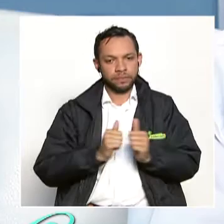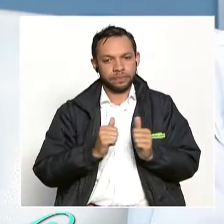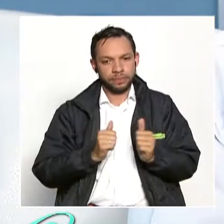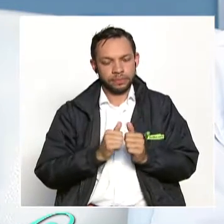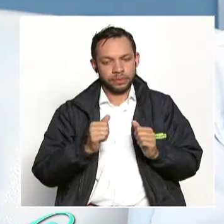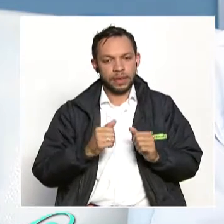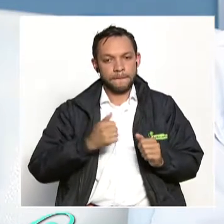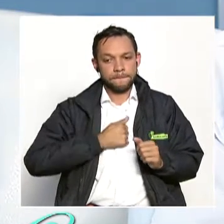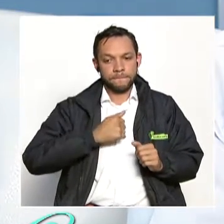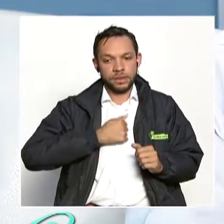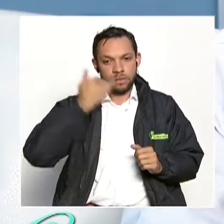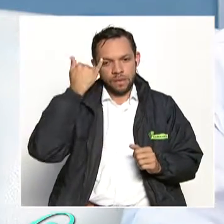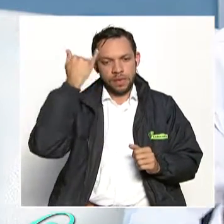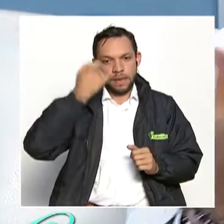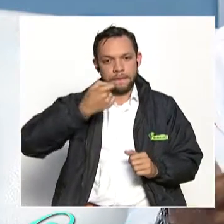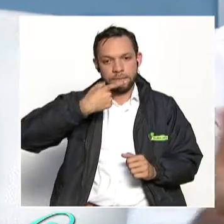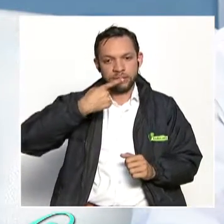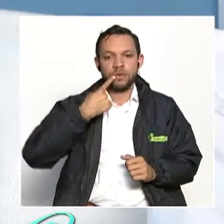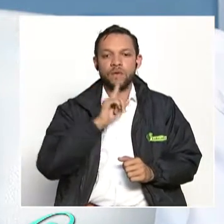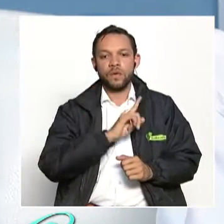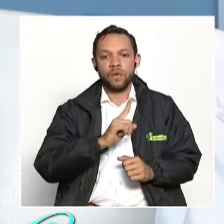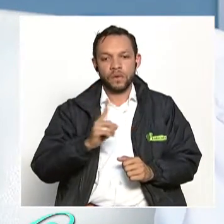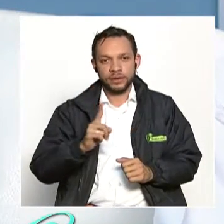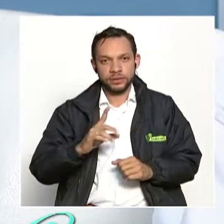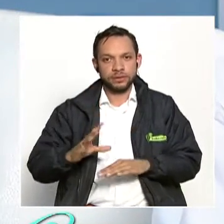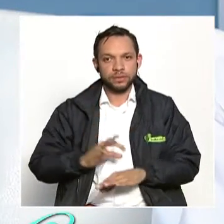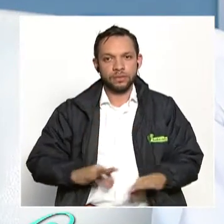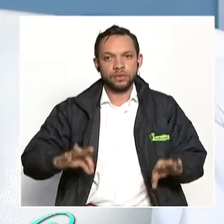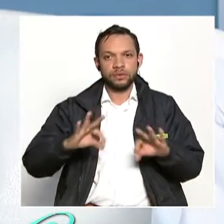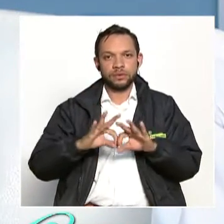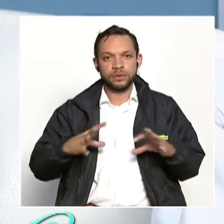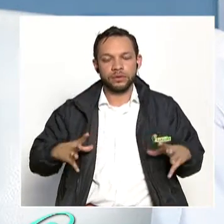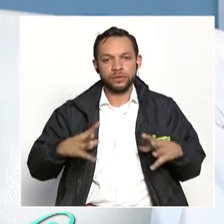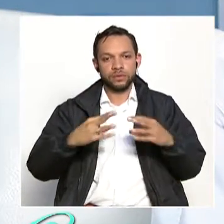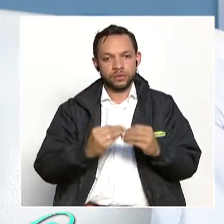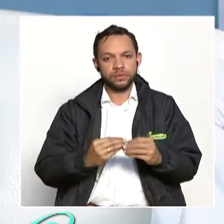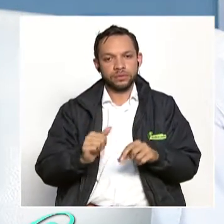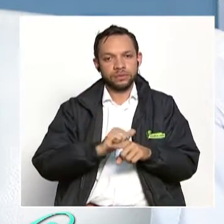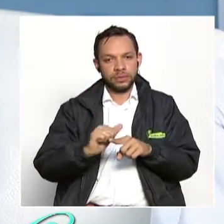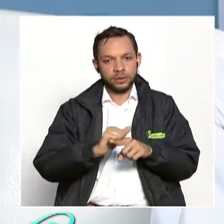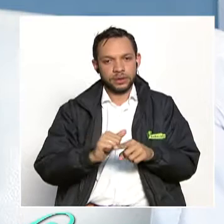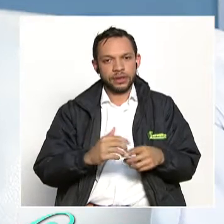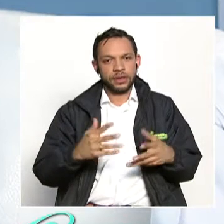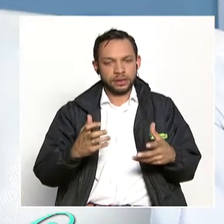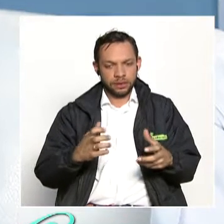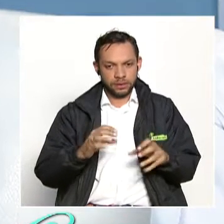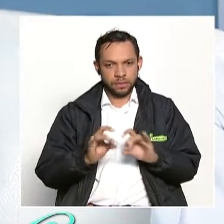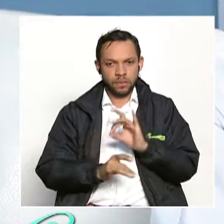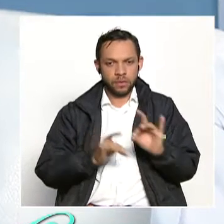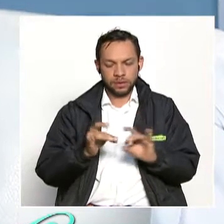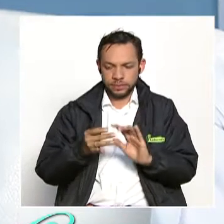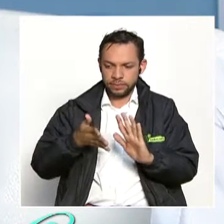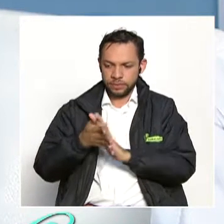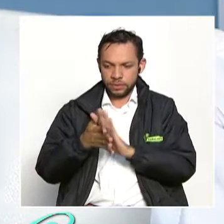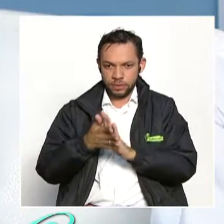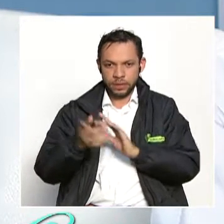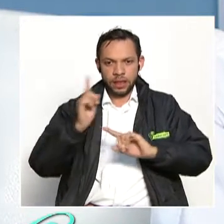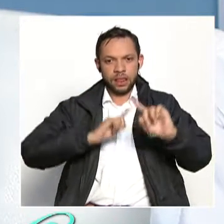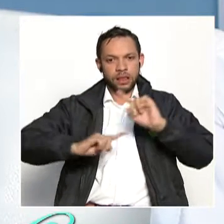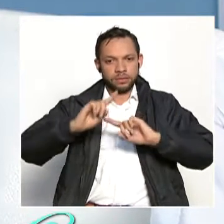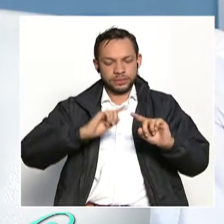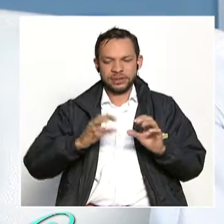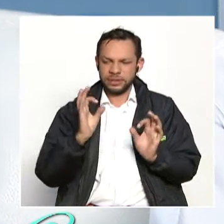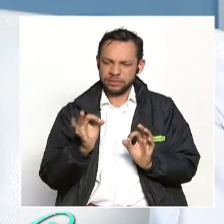evitar la automedicación. Es eso básicamente lo que nosotros queremos con todo este espacio. Como